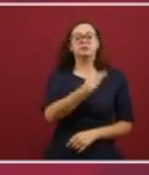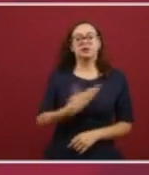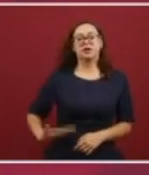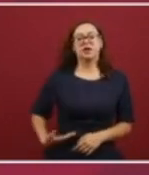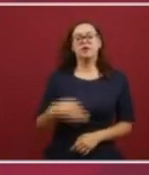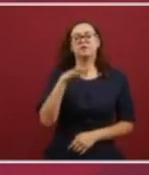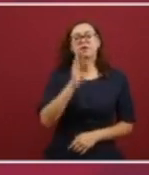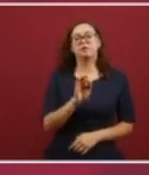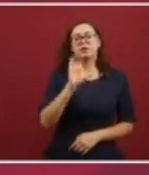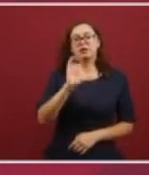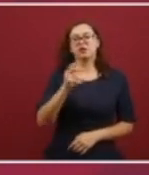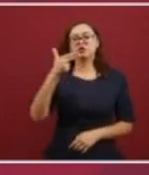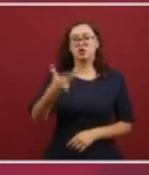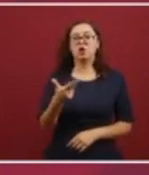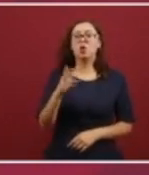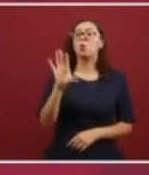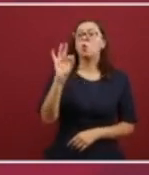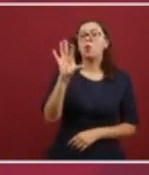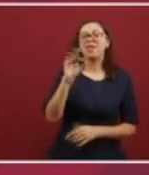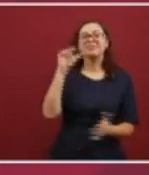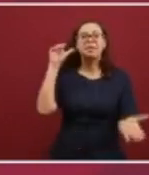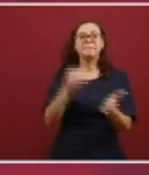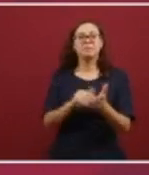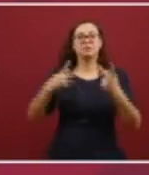despidieron a 40,000 trabajadores